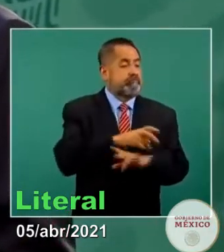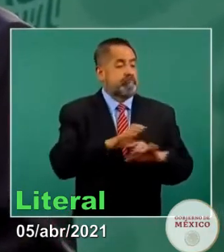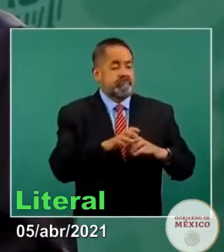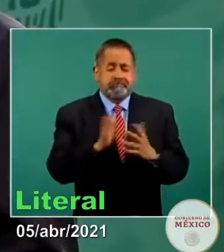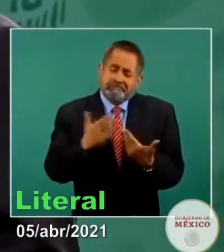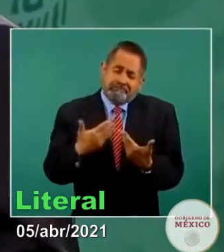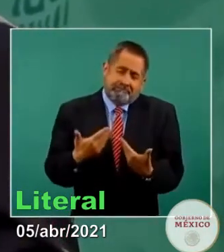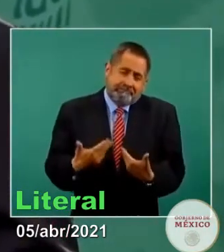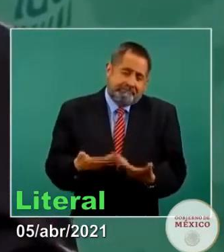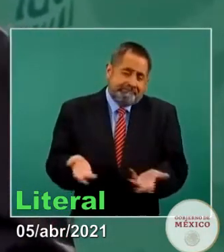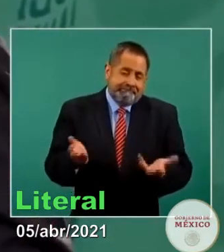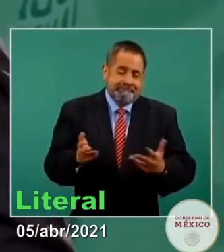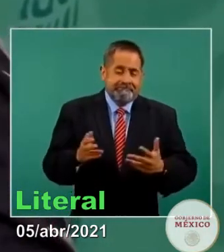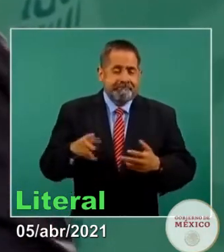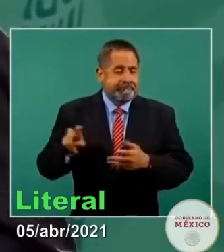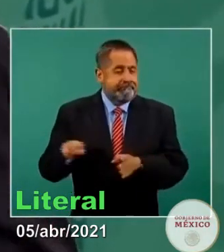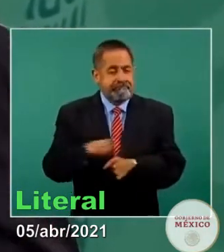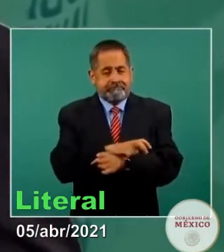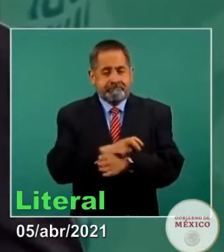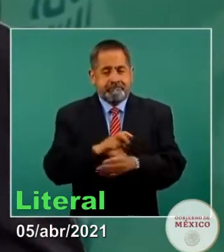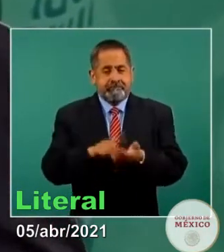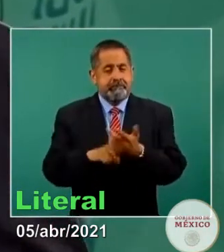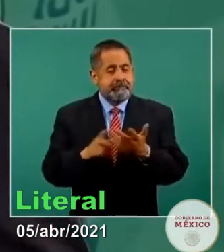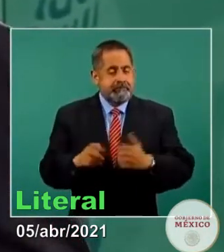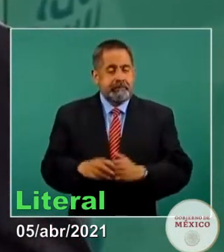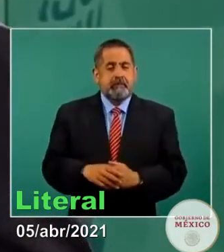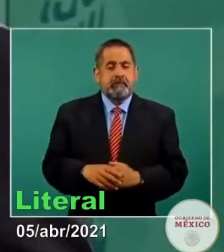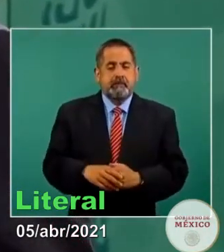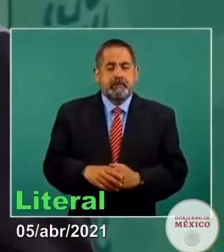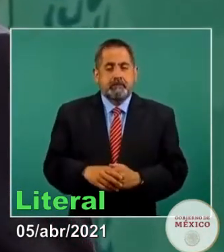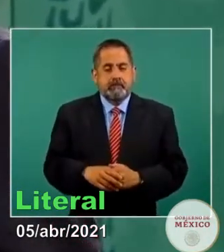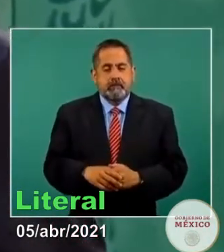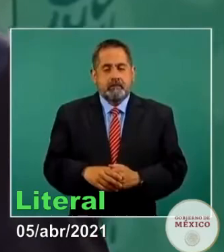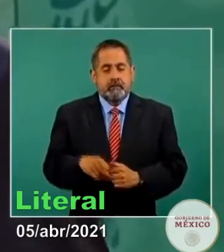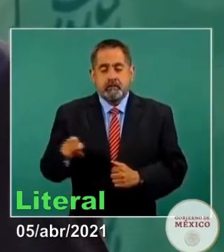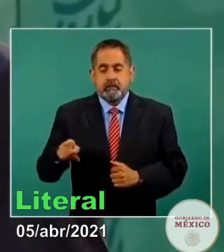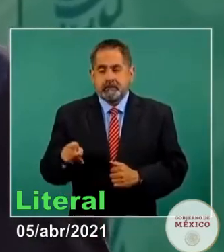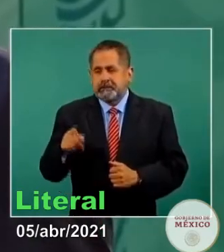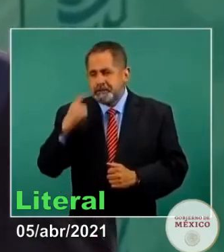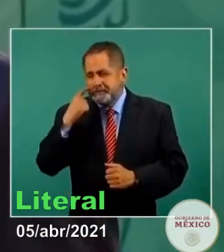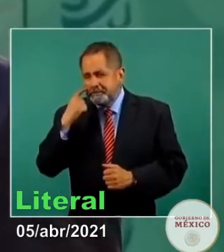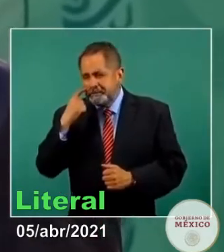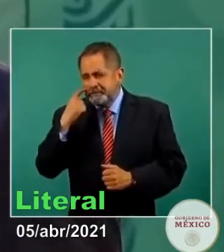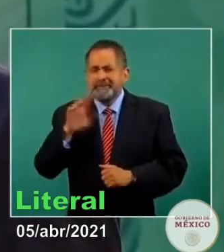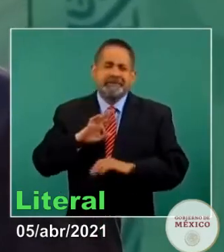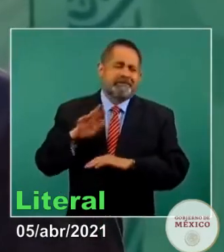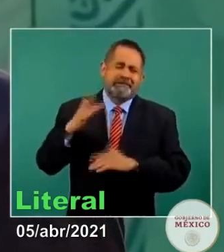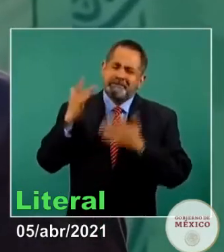Cambió de parecer.